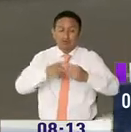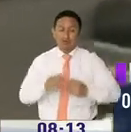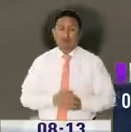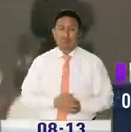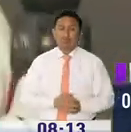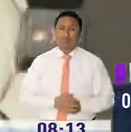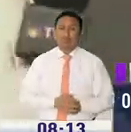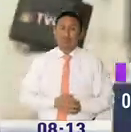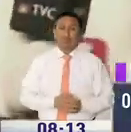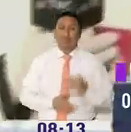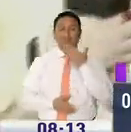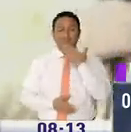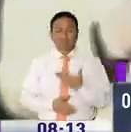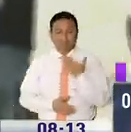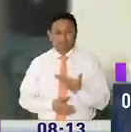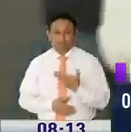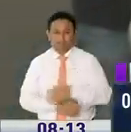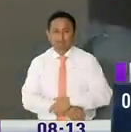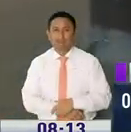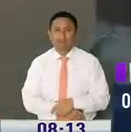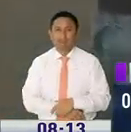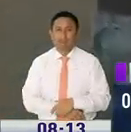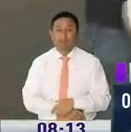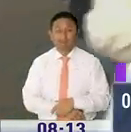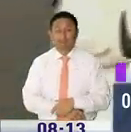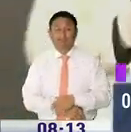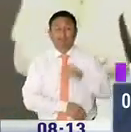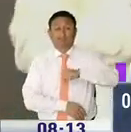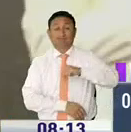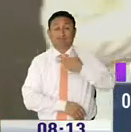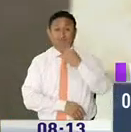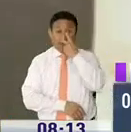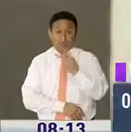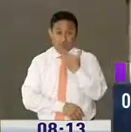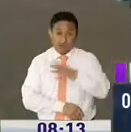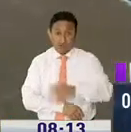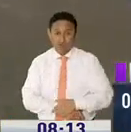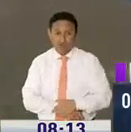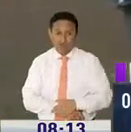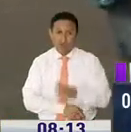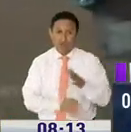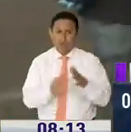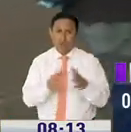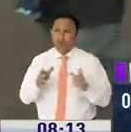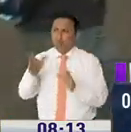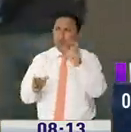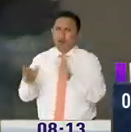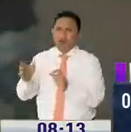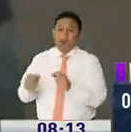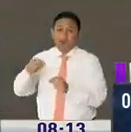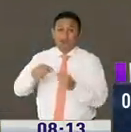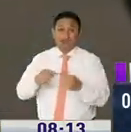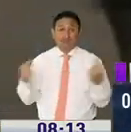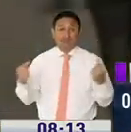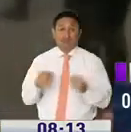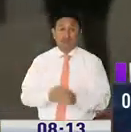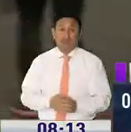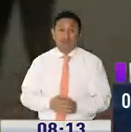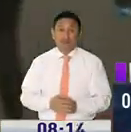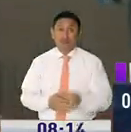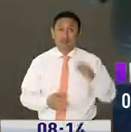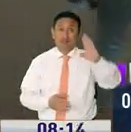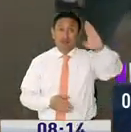vez. Muchas gracias, Estefanía. Bueno, la situación que se vive aquí, ustedes pueden ver una gran cantidad de personas, enfrentamientos entre la